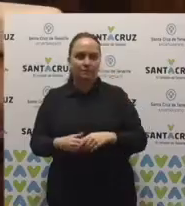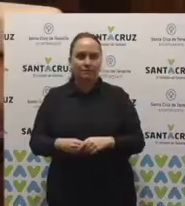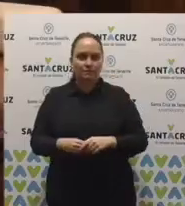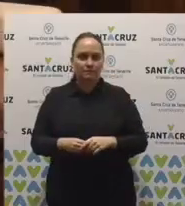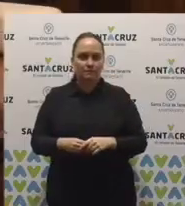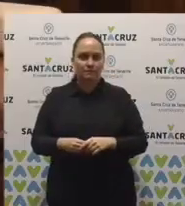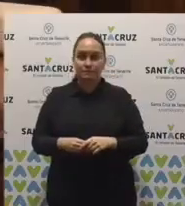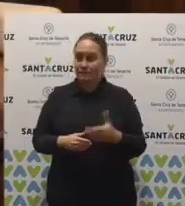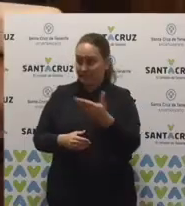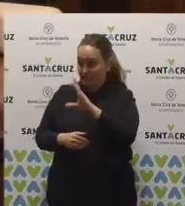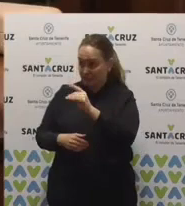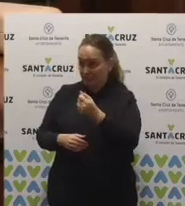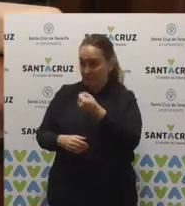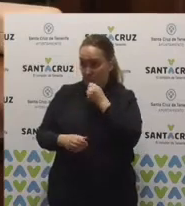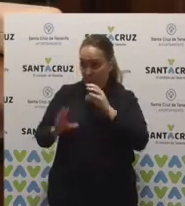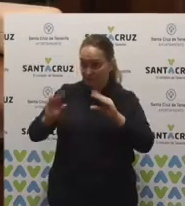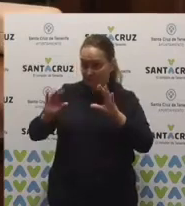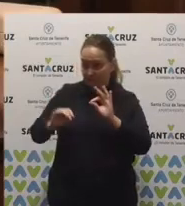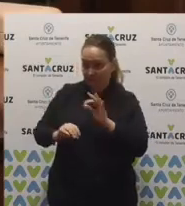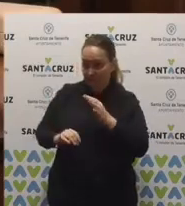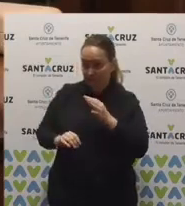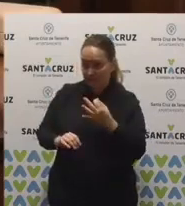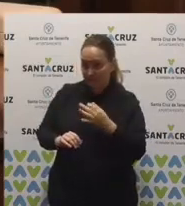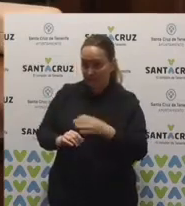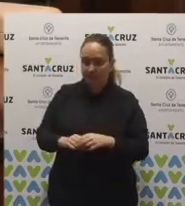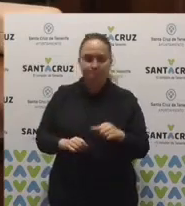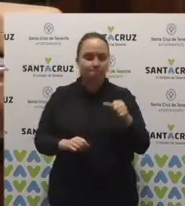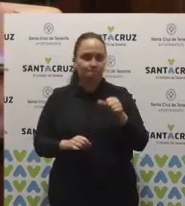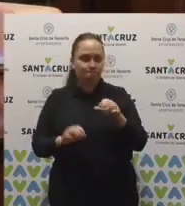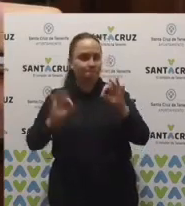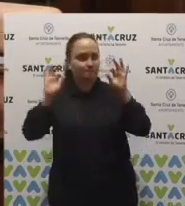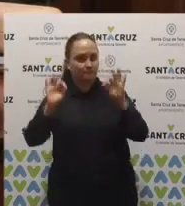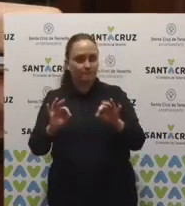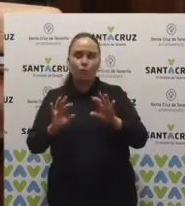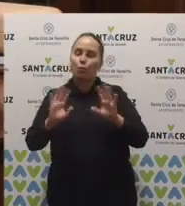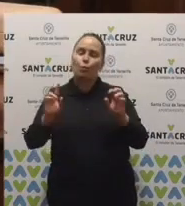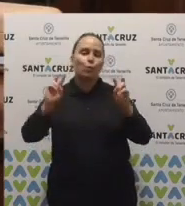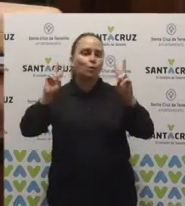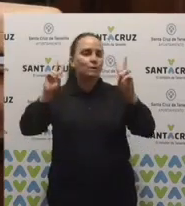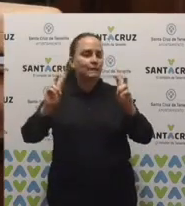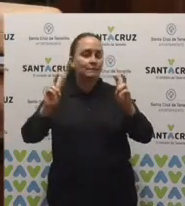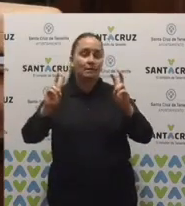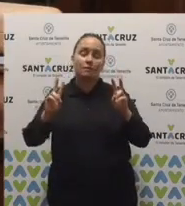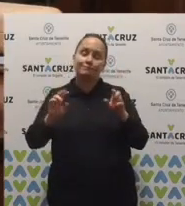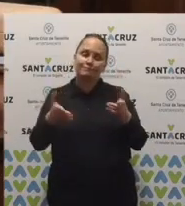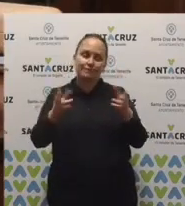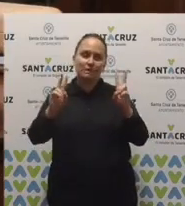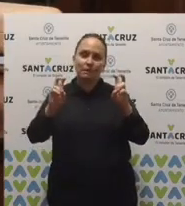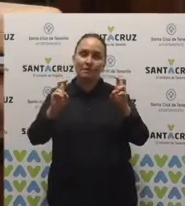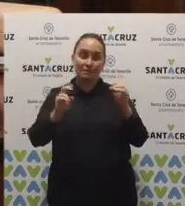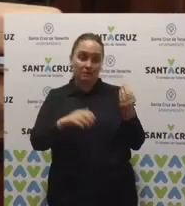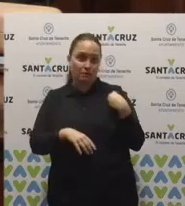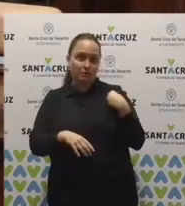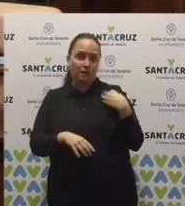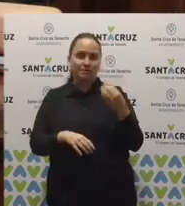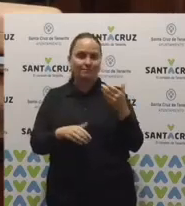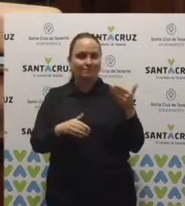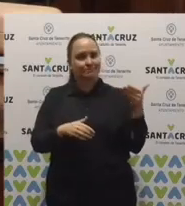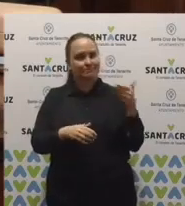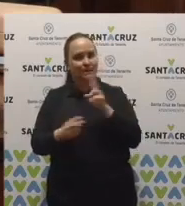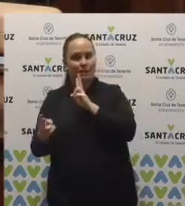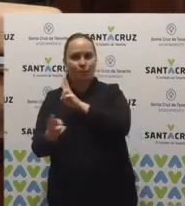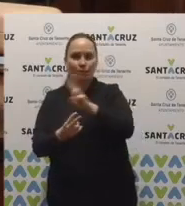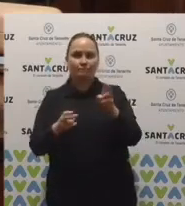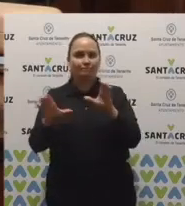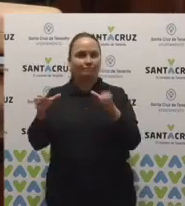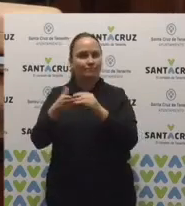doña matilde del al micrófono esto en todo caso es una cuestión que correspondería clarificarla a la parte técnica los